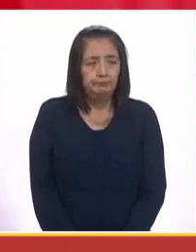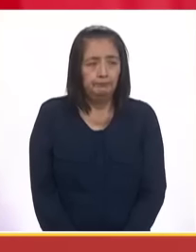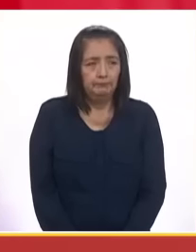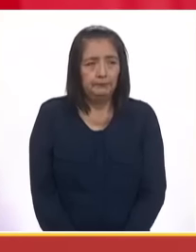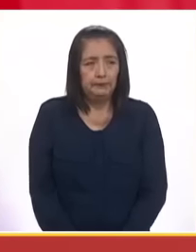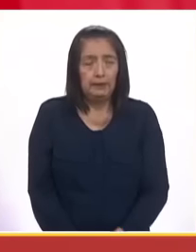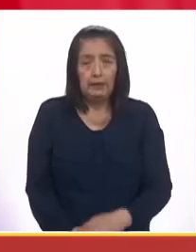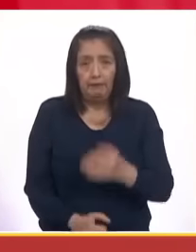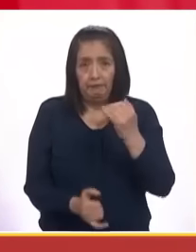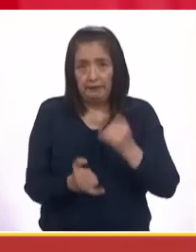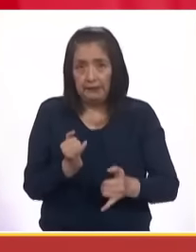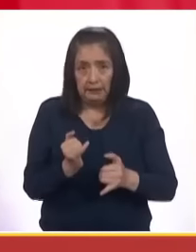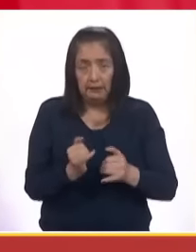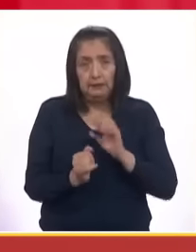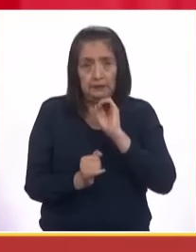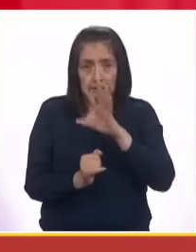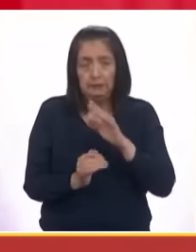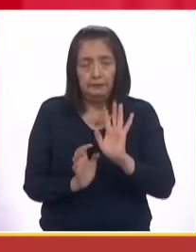dice al final: